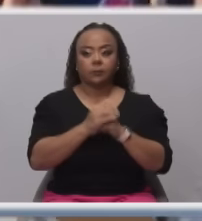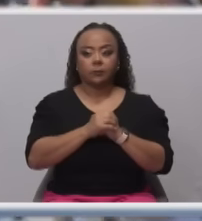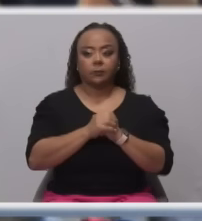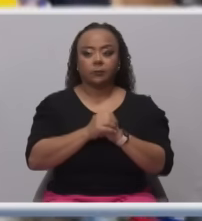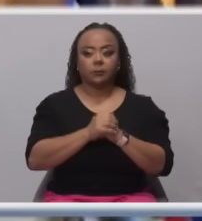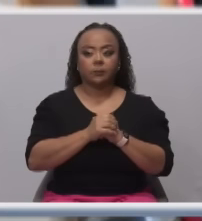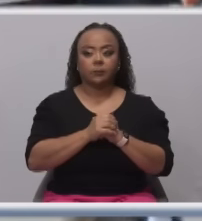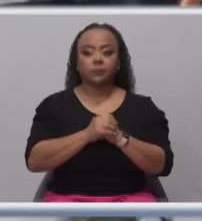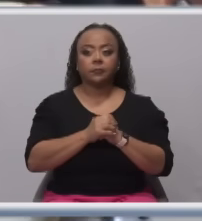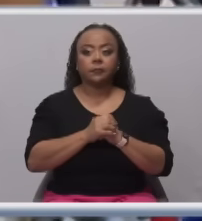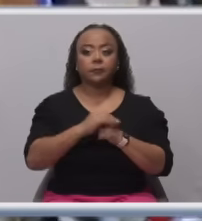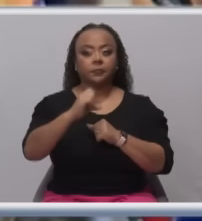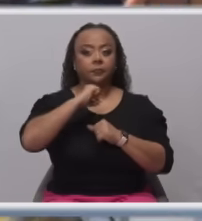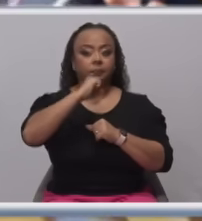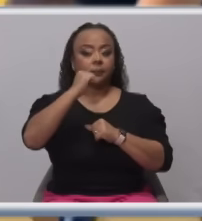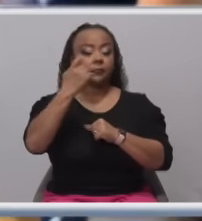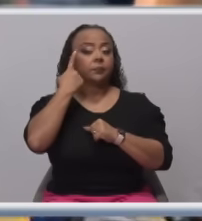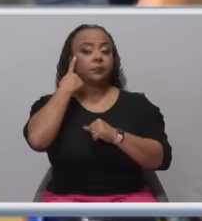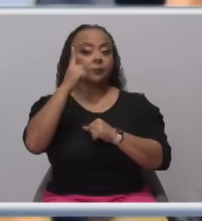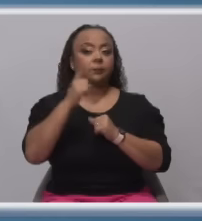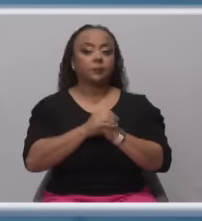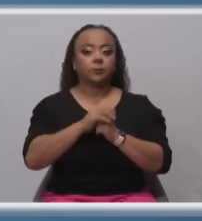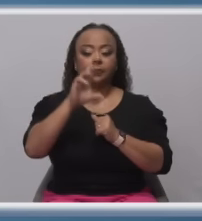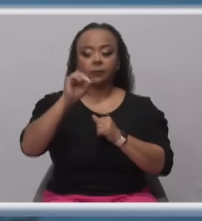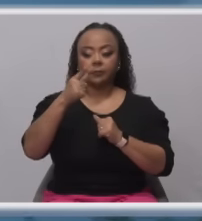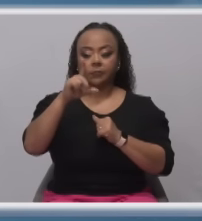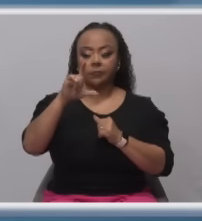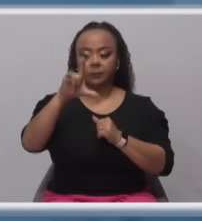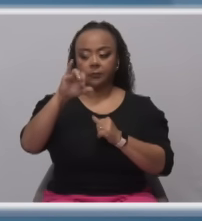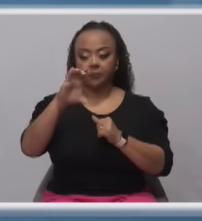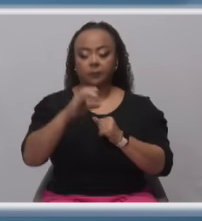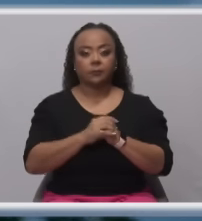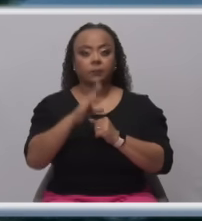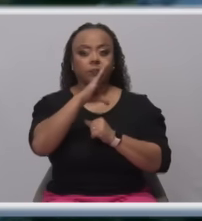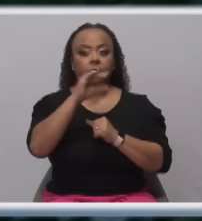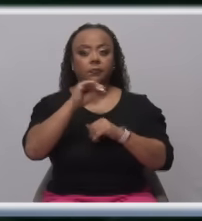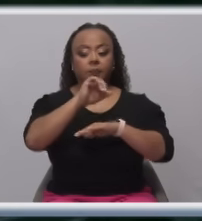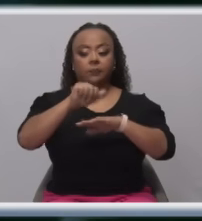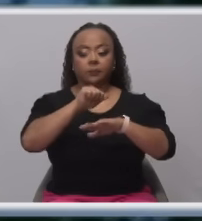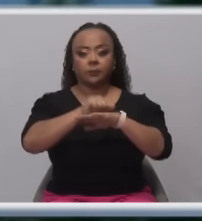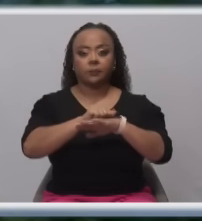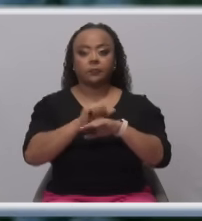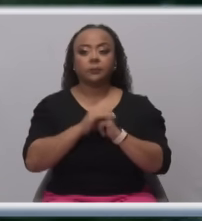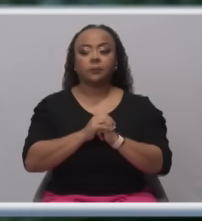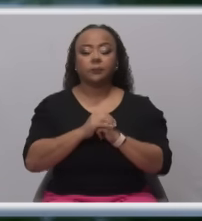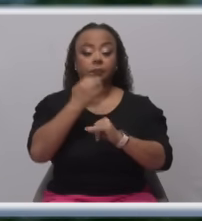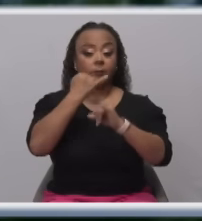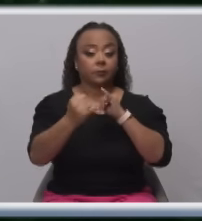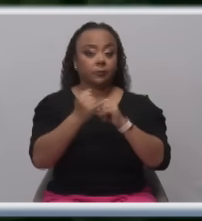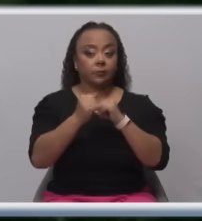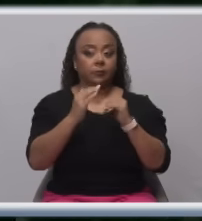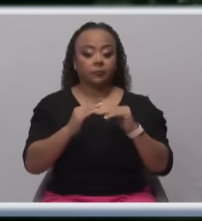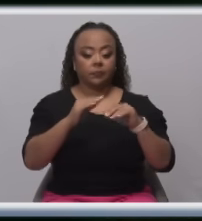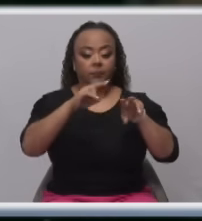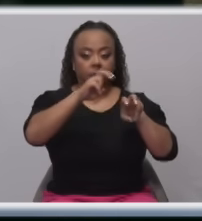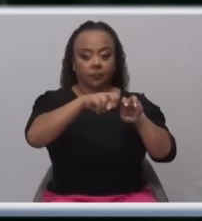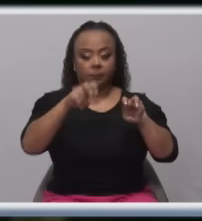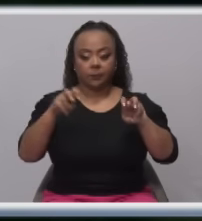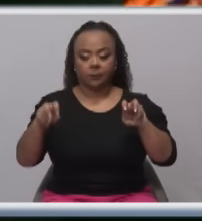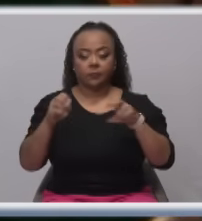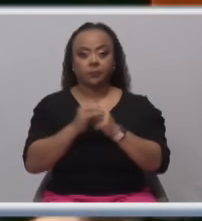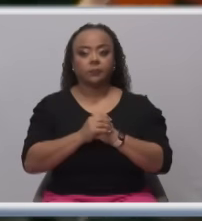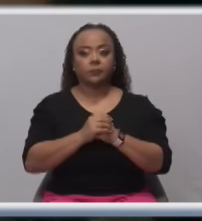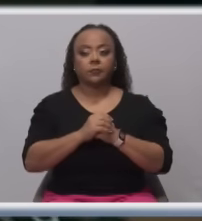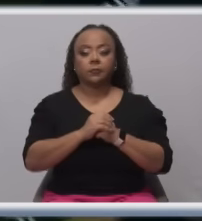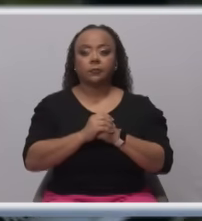winer terminó llevándose la victoria por sobre el bub Mientras que el australiano caven Group cerró en el podio primo rogli se